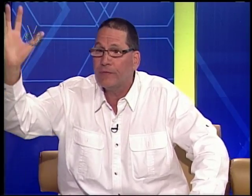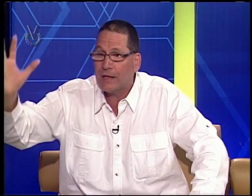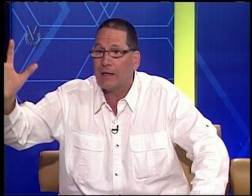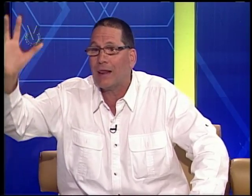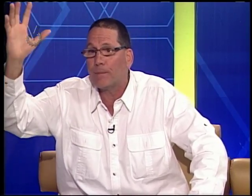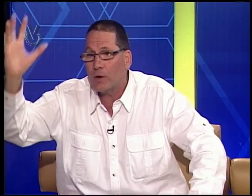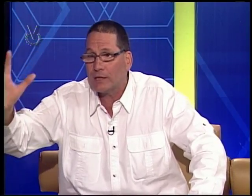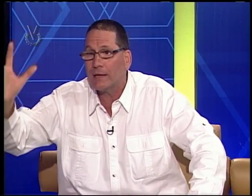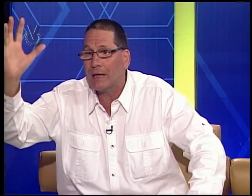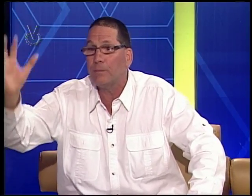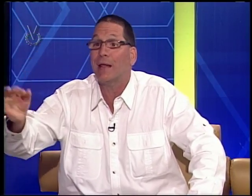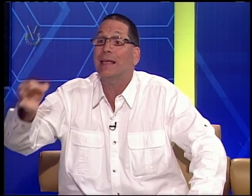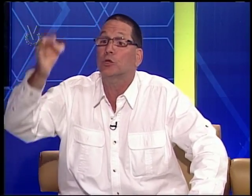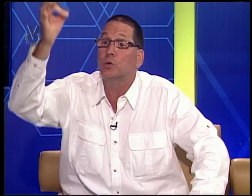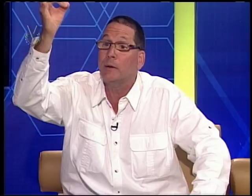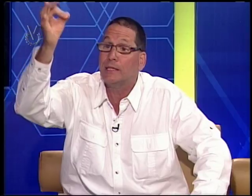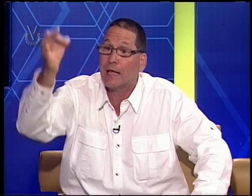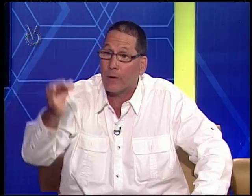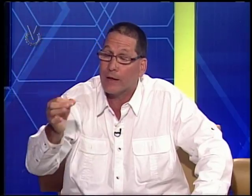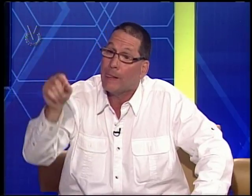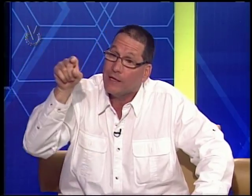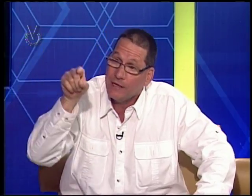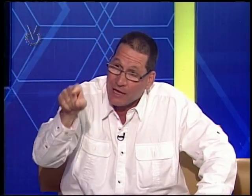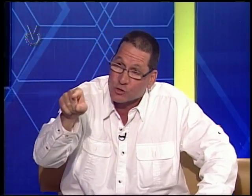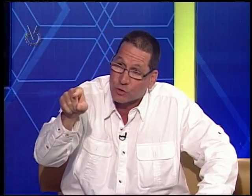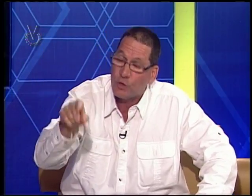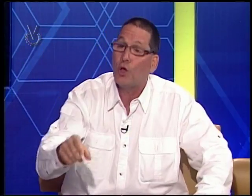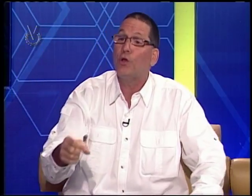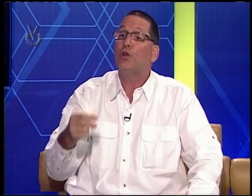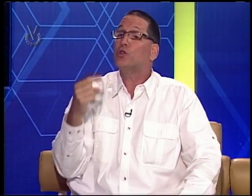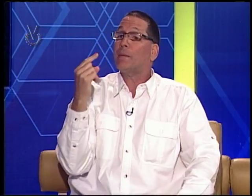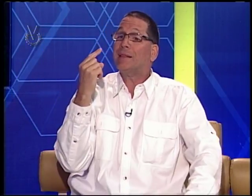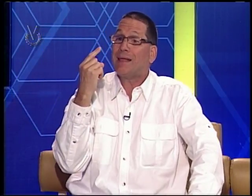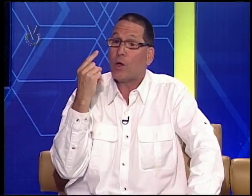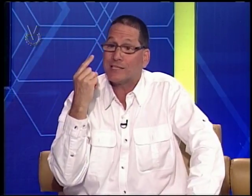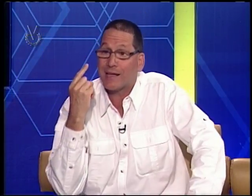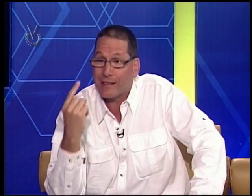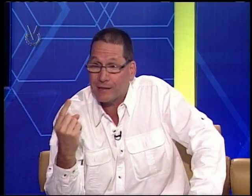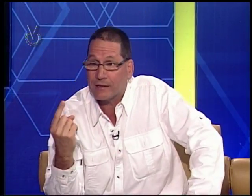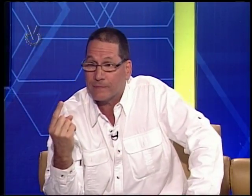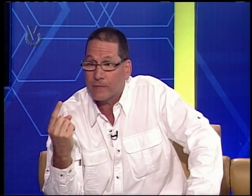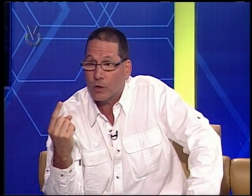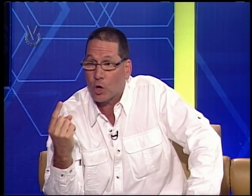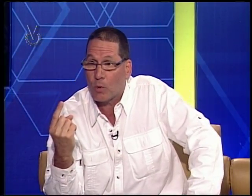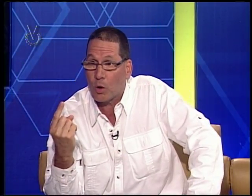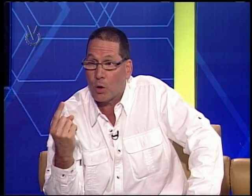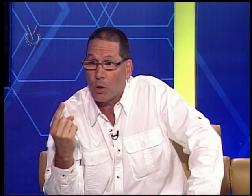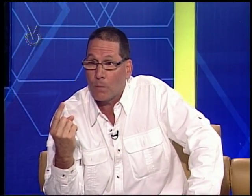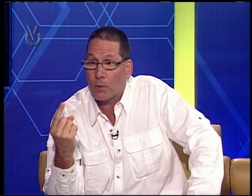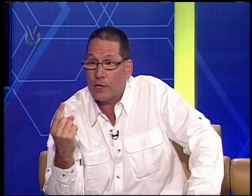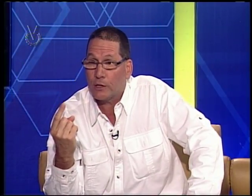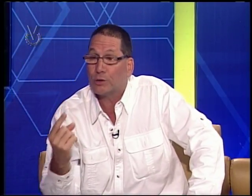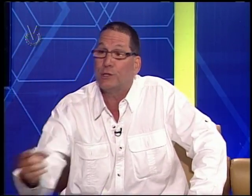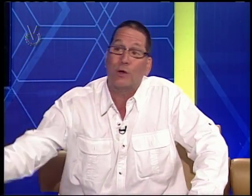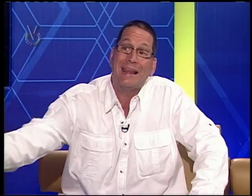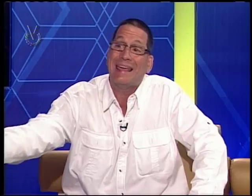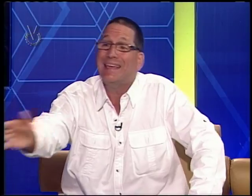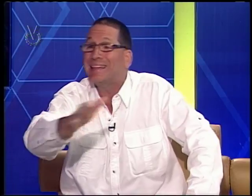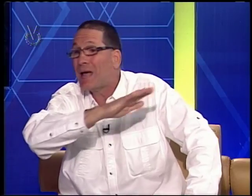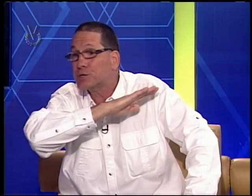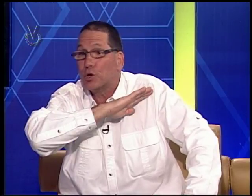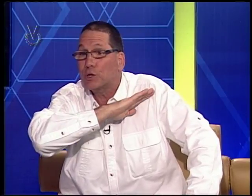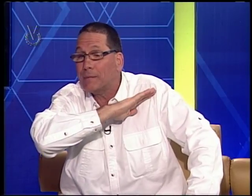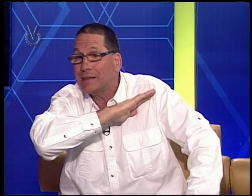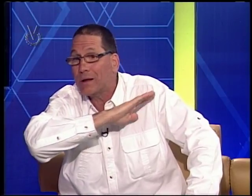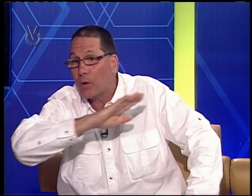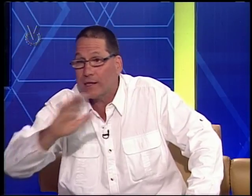monigote de la política imperial. Eso es sumamente grave. Y eso no solamente lo desacredita como político, sino que le